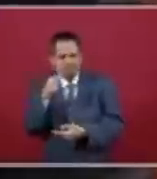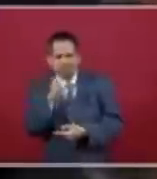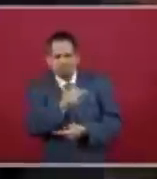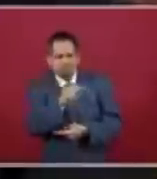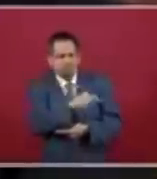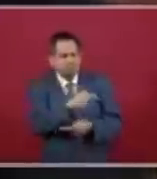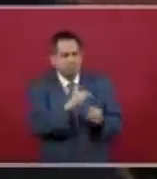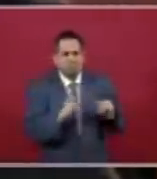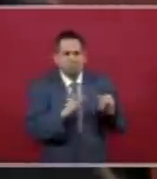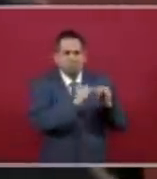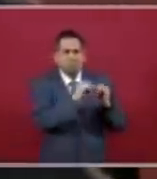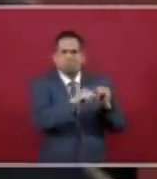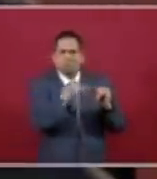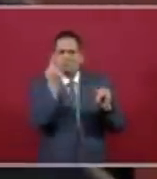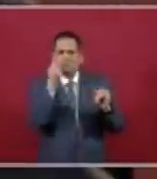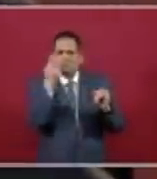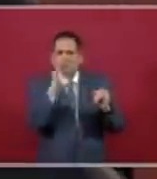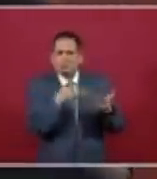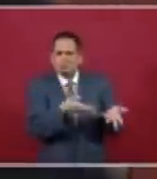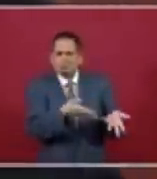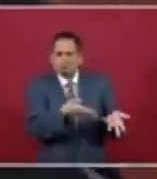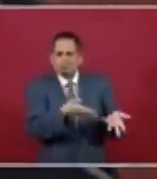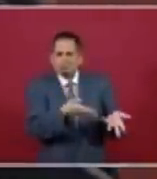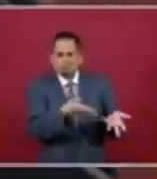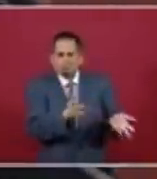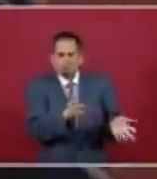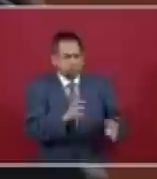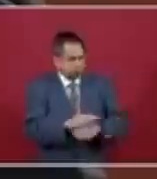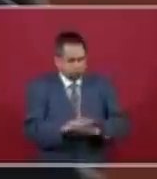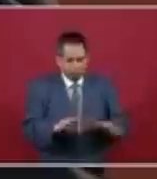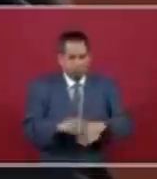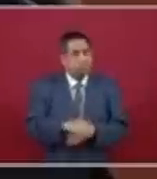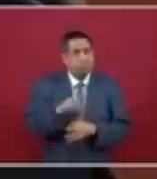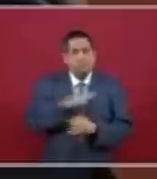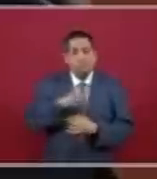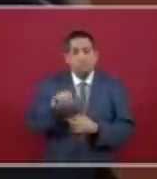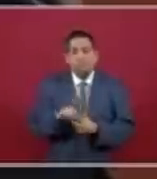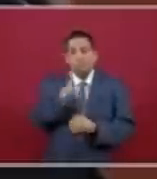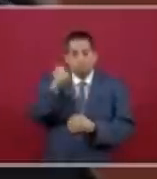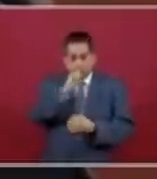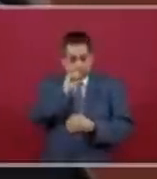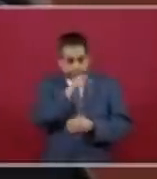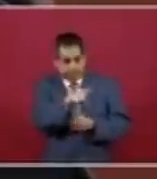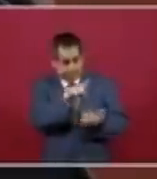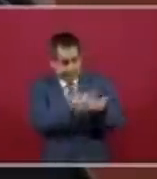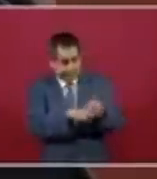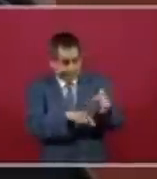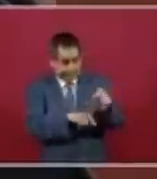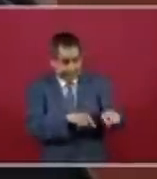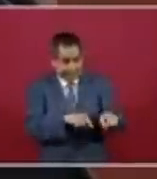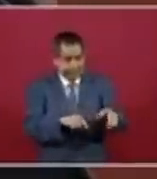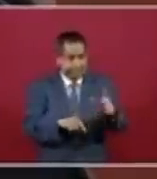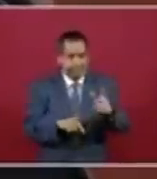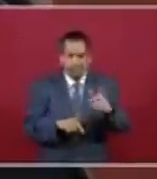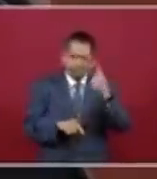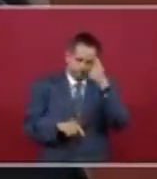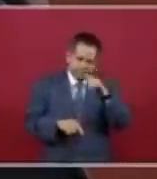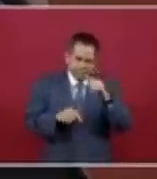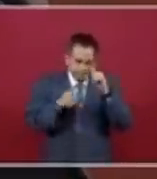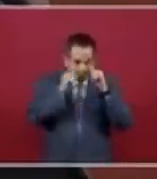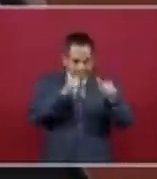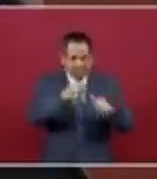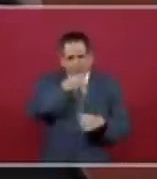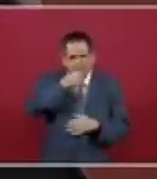el organismo? Hay otro organismo ahí mismo para la atención a